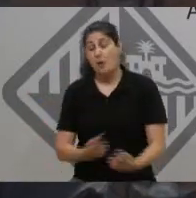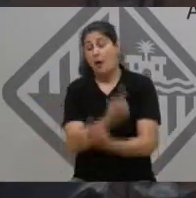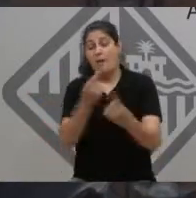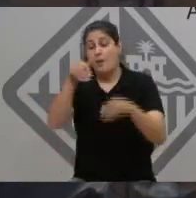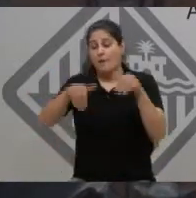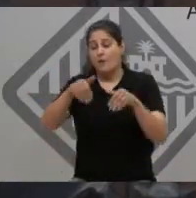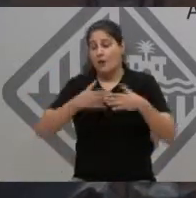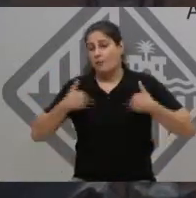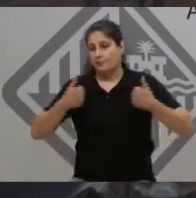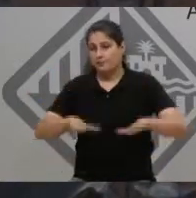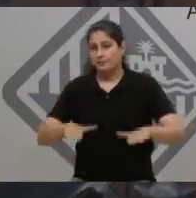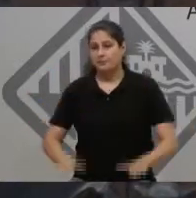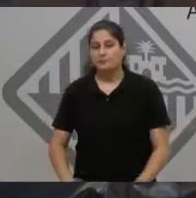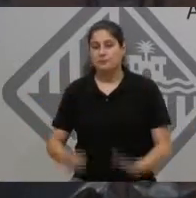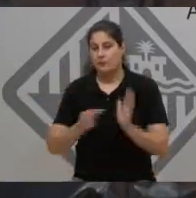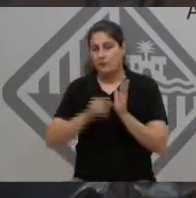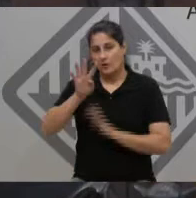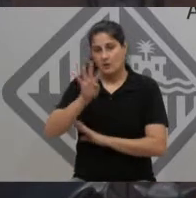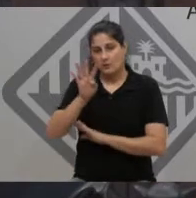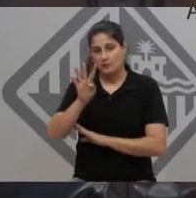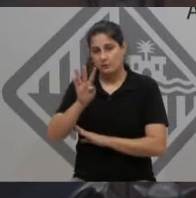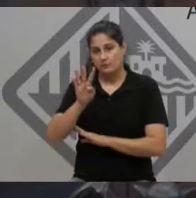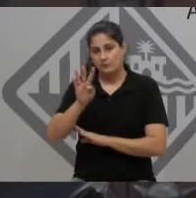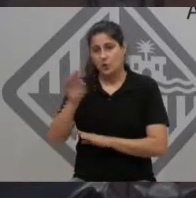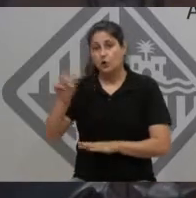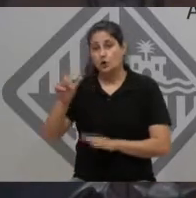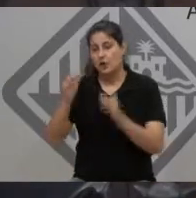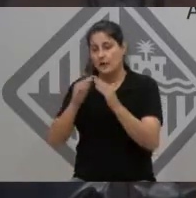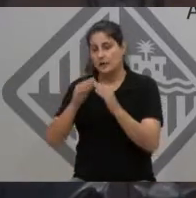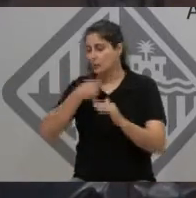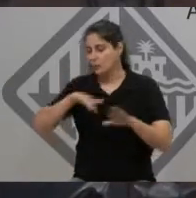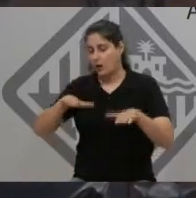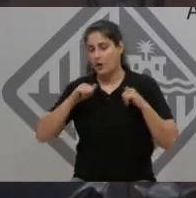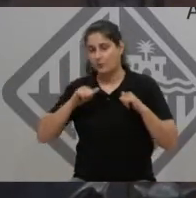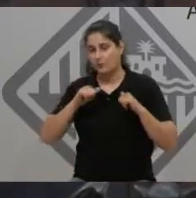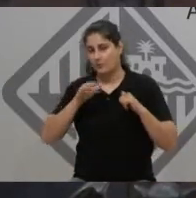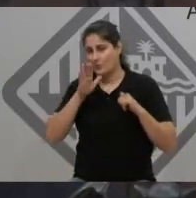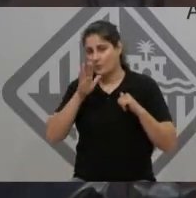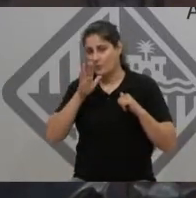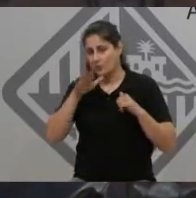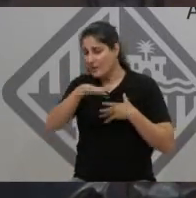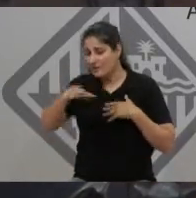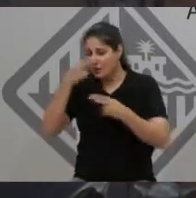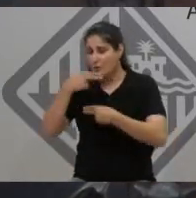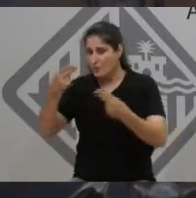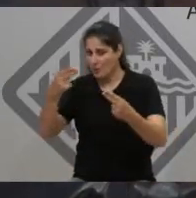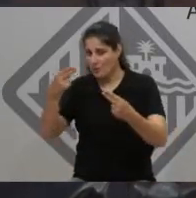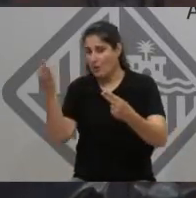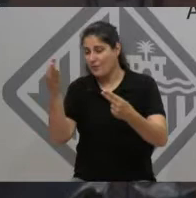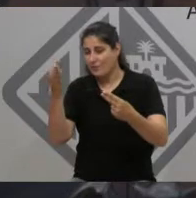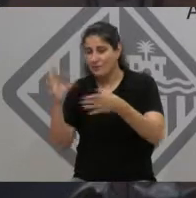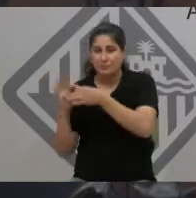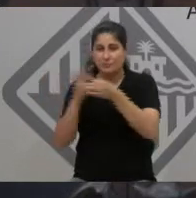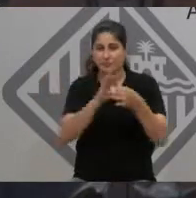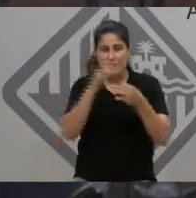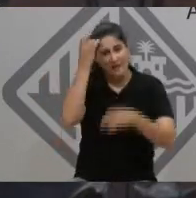quiera. Punto 4. Poner en marcha los casos de Son Yatxer. Nosotros nos vamos a abstener porque entendemos que los espacios públicos no tienen que estar supeditados a las